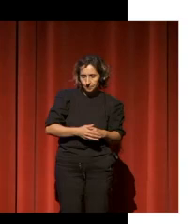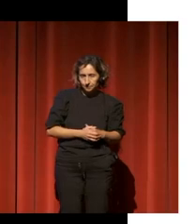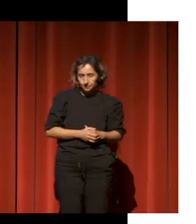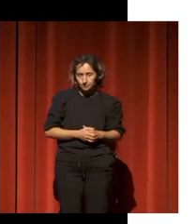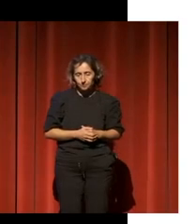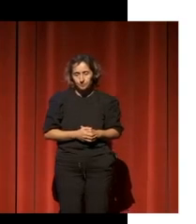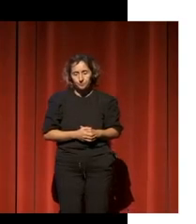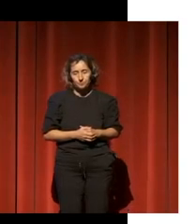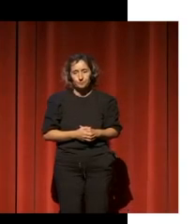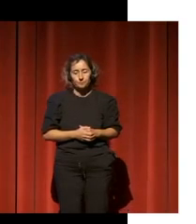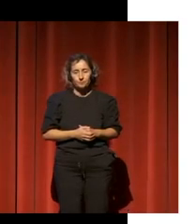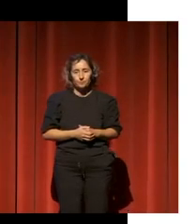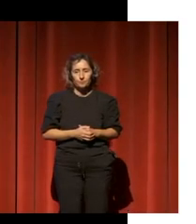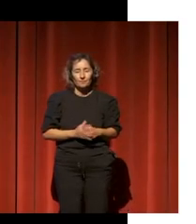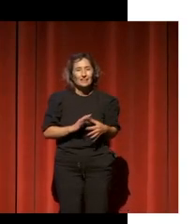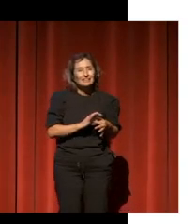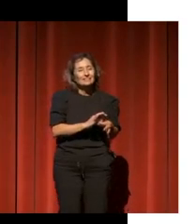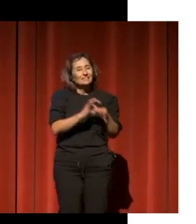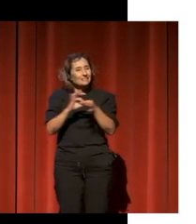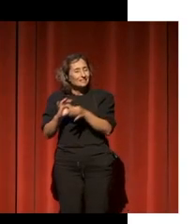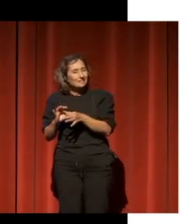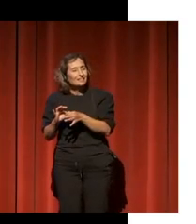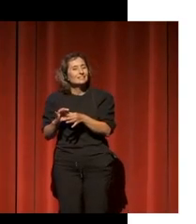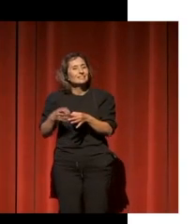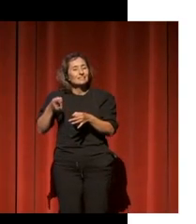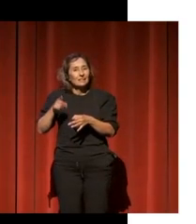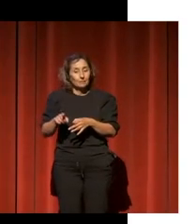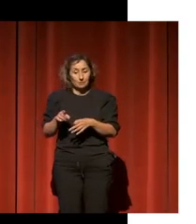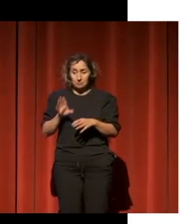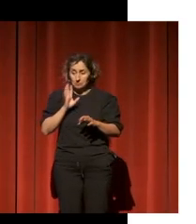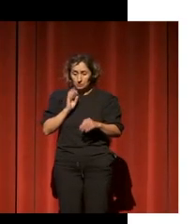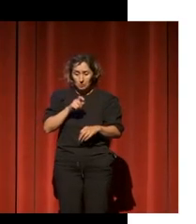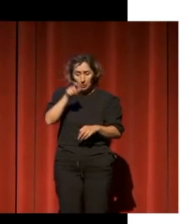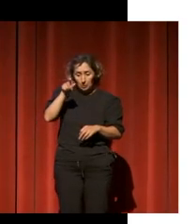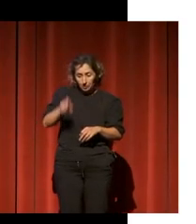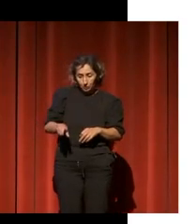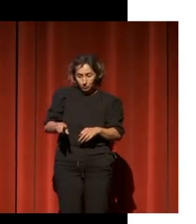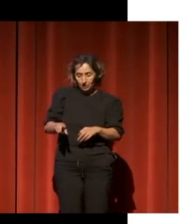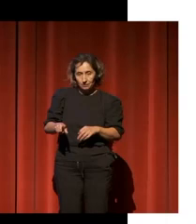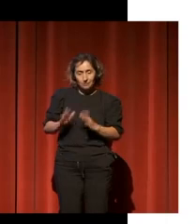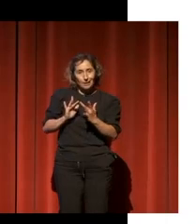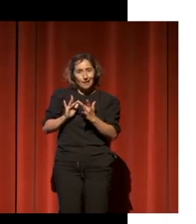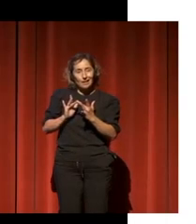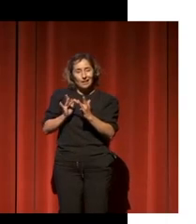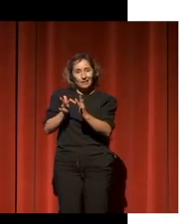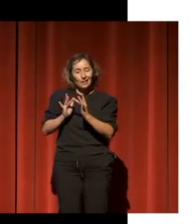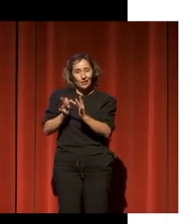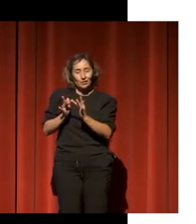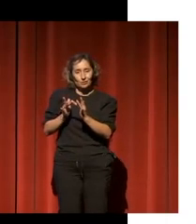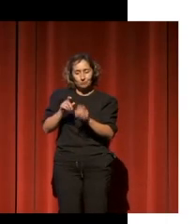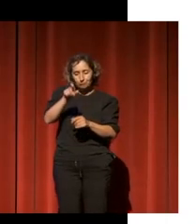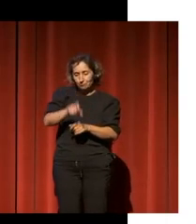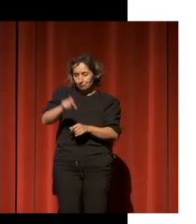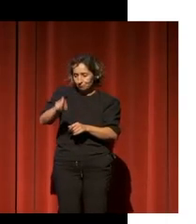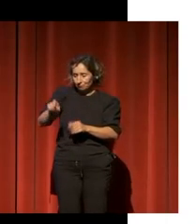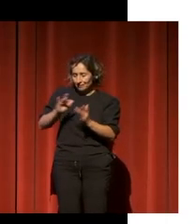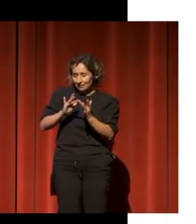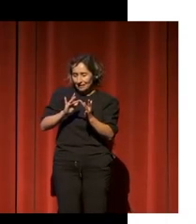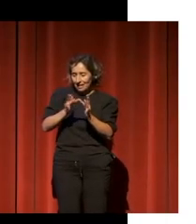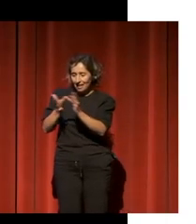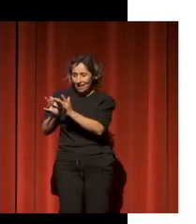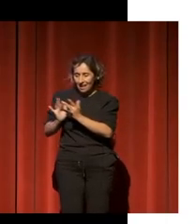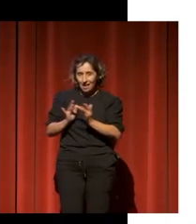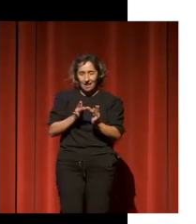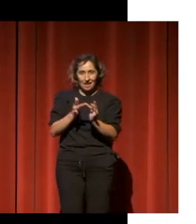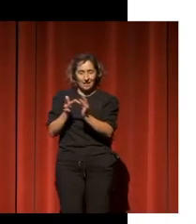ver con el poder tejer relaciones personales de confianza eh con otras personas digamos que